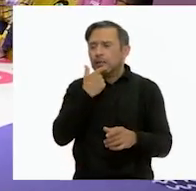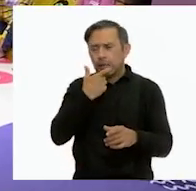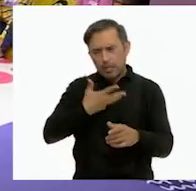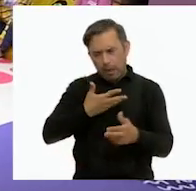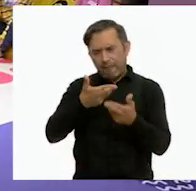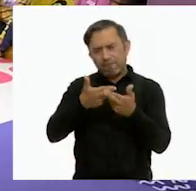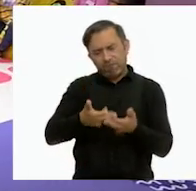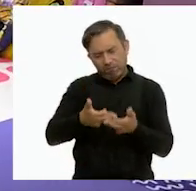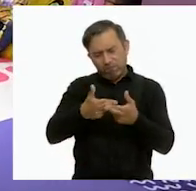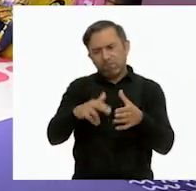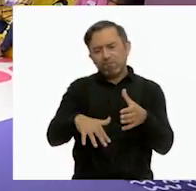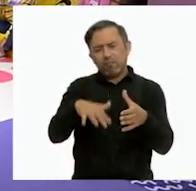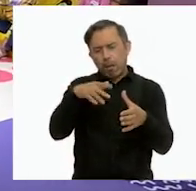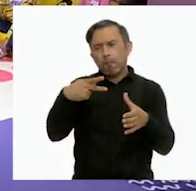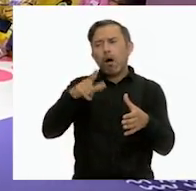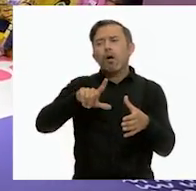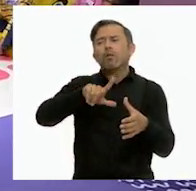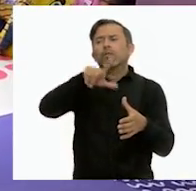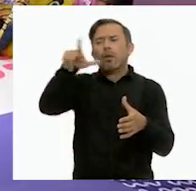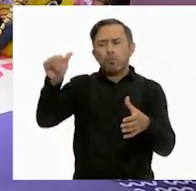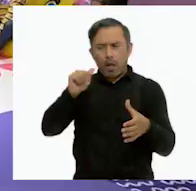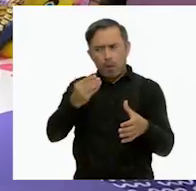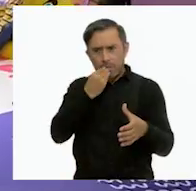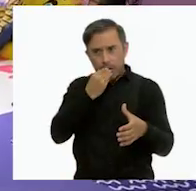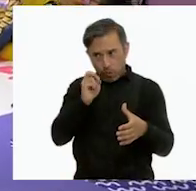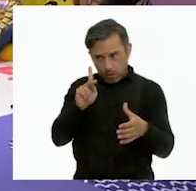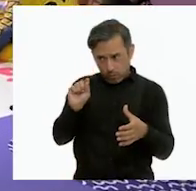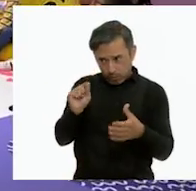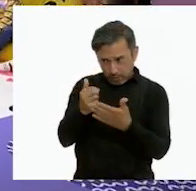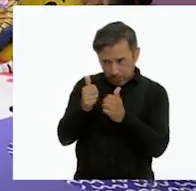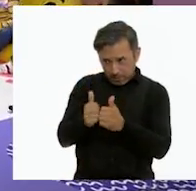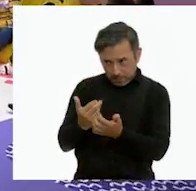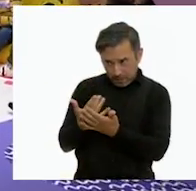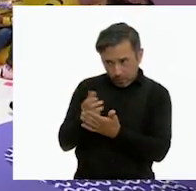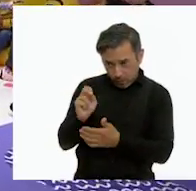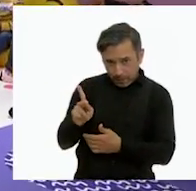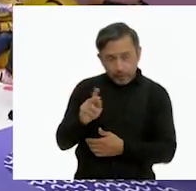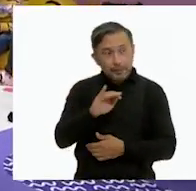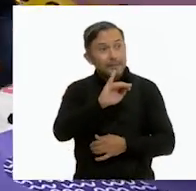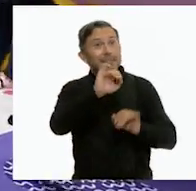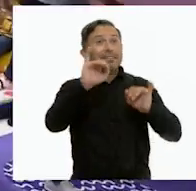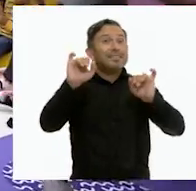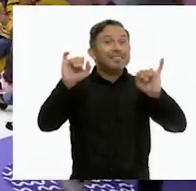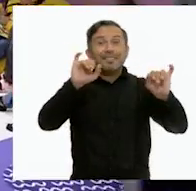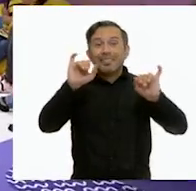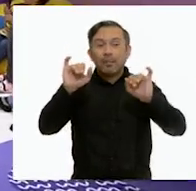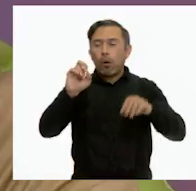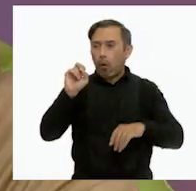pero las vamos a usar después. ¿Me esperan tantitito? Sí. Ok, no tardo.